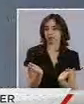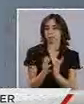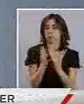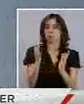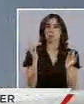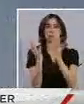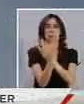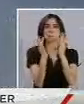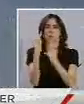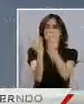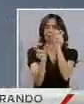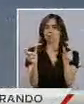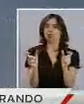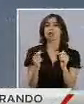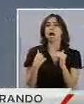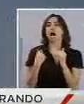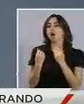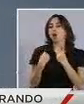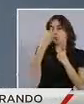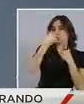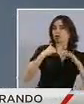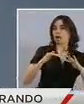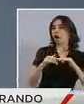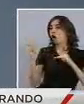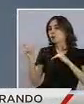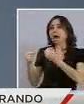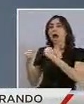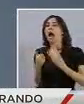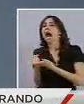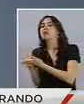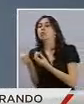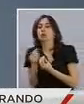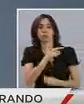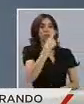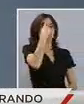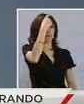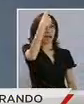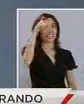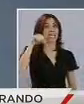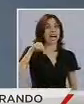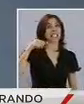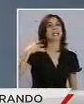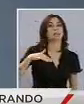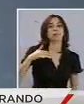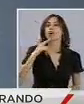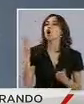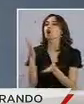mucha cantidad de gente? ¿Cómo ayuda al de al lado, en lo más inmediato? Bueno, imagínate lo que puede suceder. Aquí lo importante